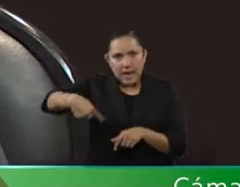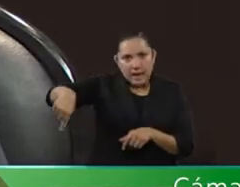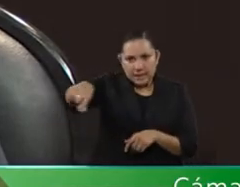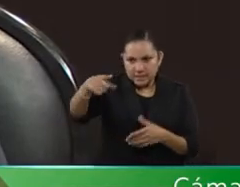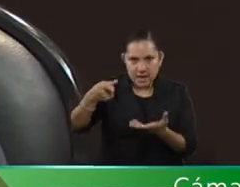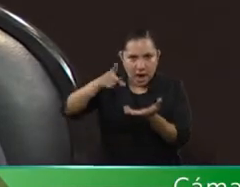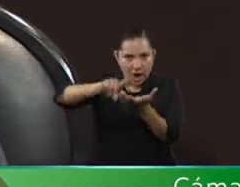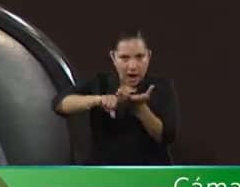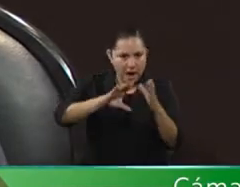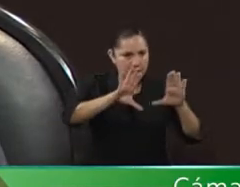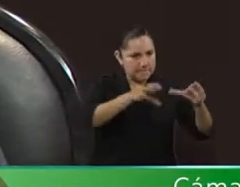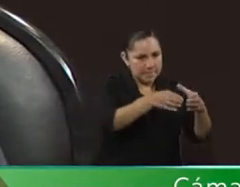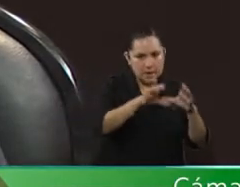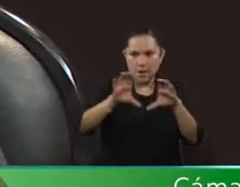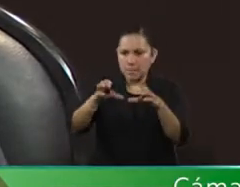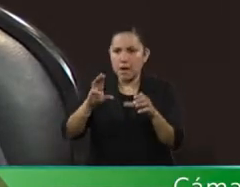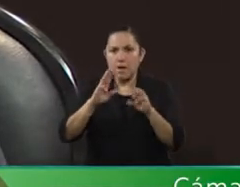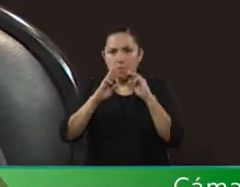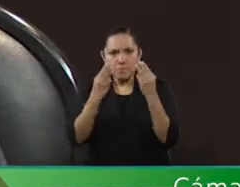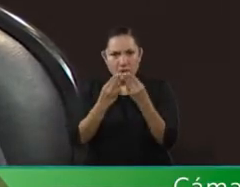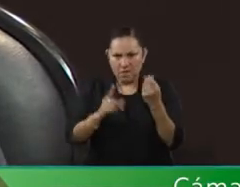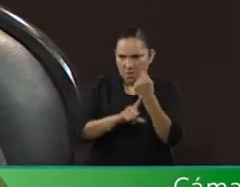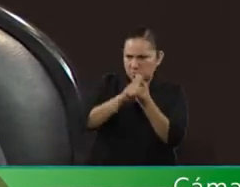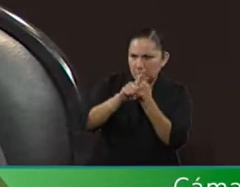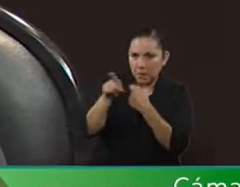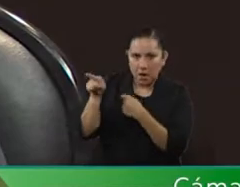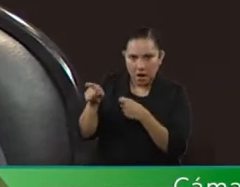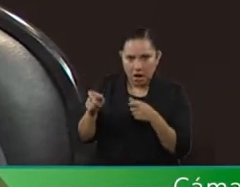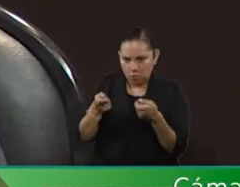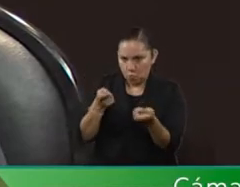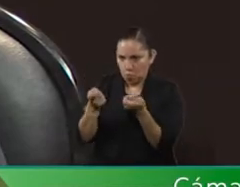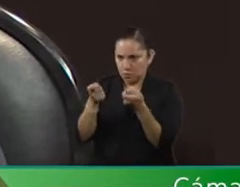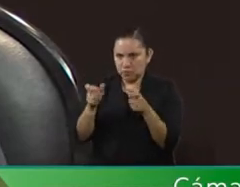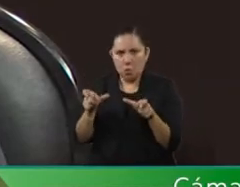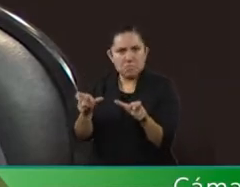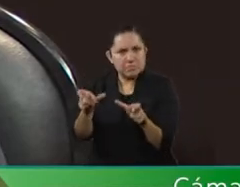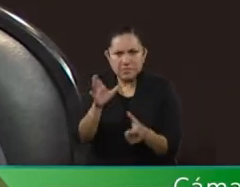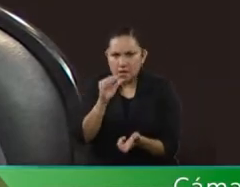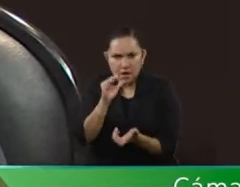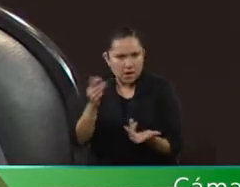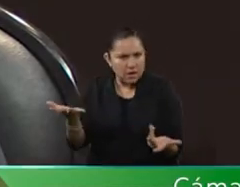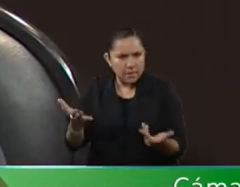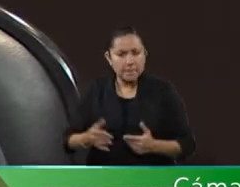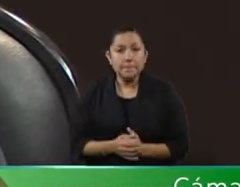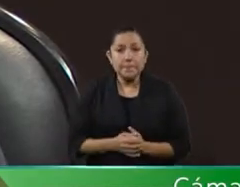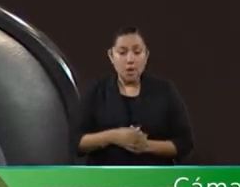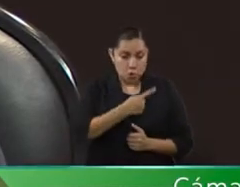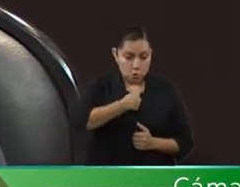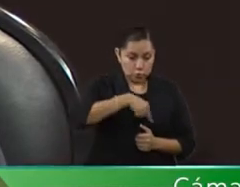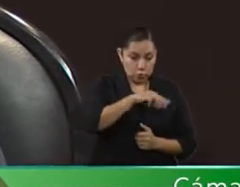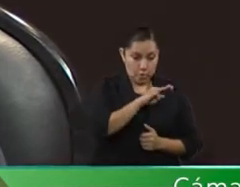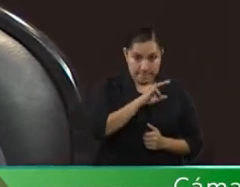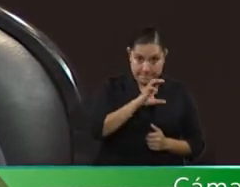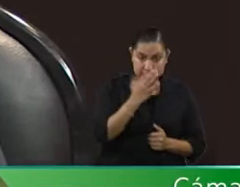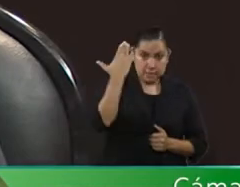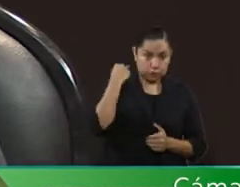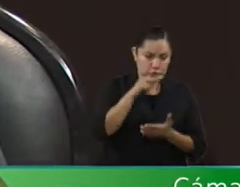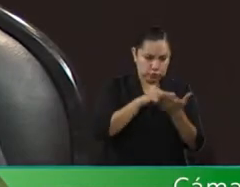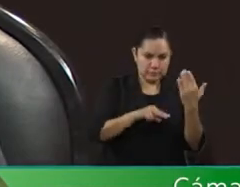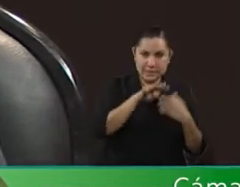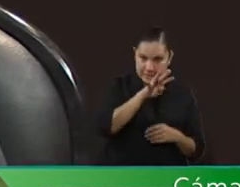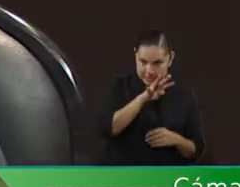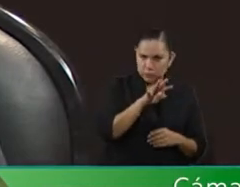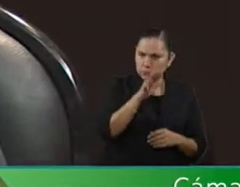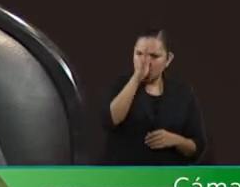enfrentamientos del crimen organizado. Si bien en el 2019 Movimiento Ciudadano votó a favor de la conformación de la